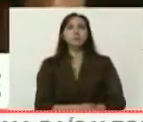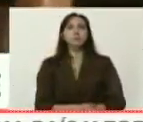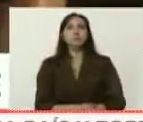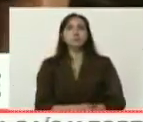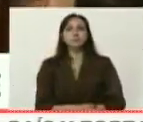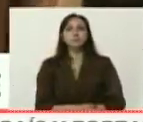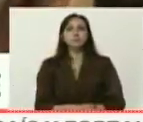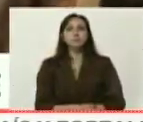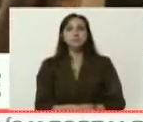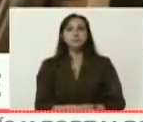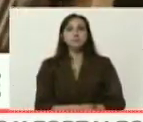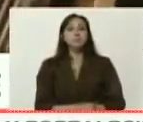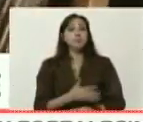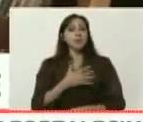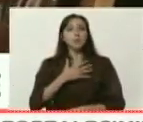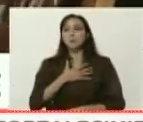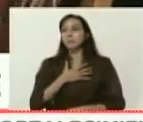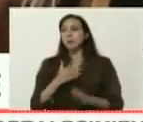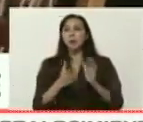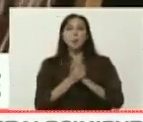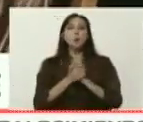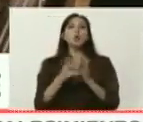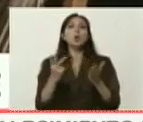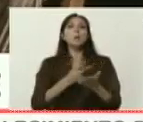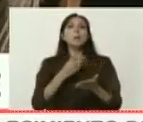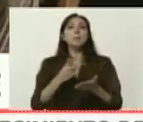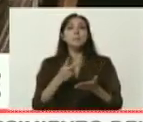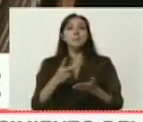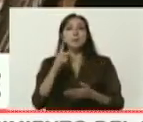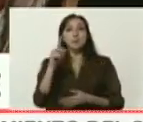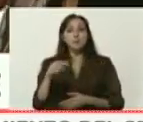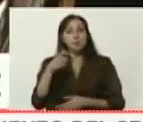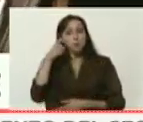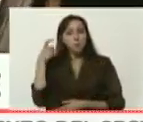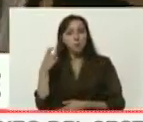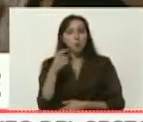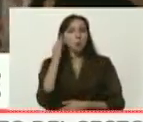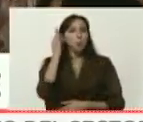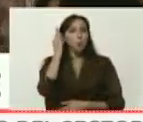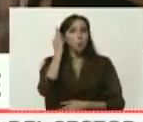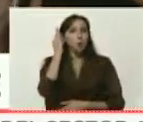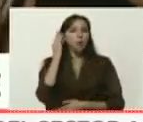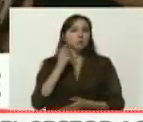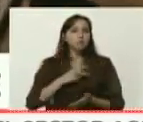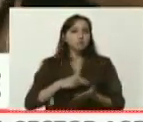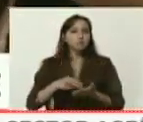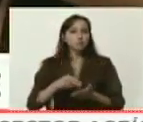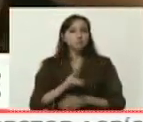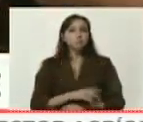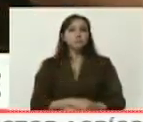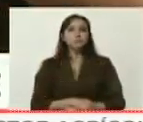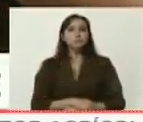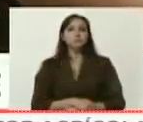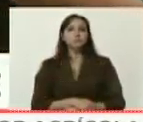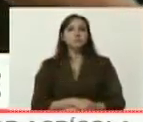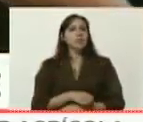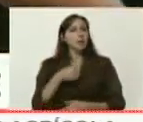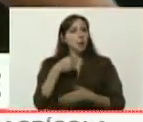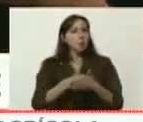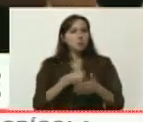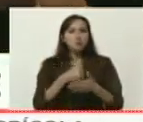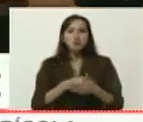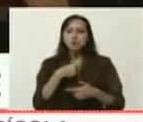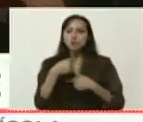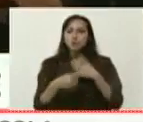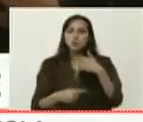Y a mis poetas del alma, que son nuestro pueblo. Esas mujeres de a pie, esos que van luchando día a